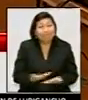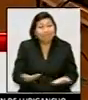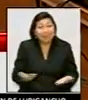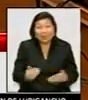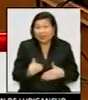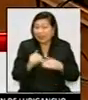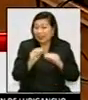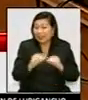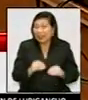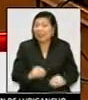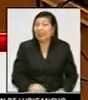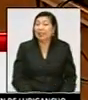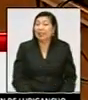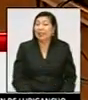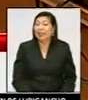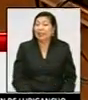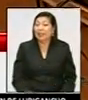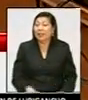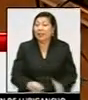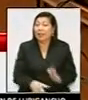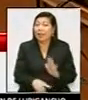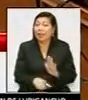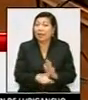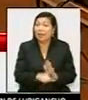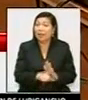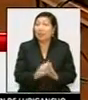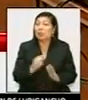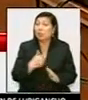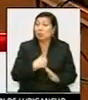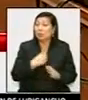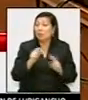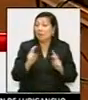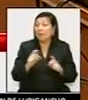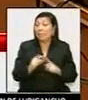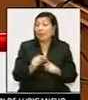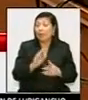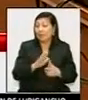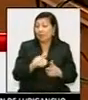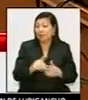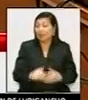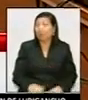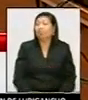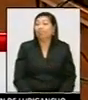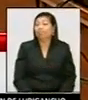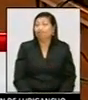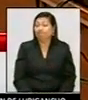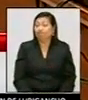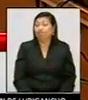propone la insistencia de la autógrafa de ley en sus mismos términos. Eso es todo, señor presidente.